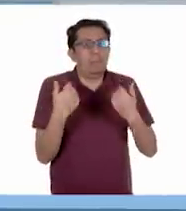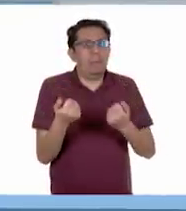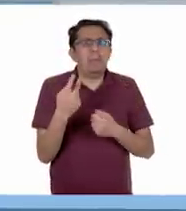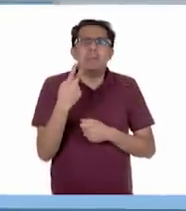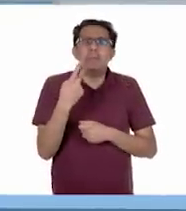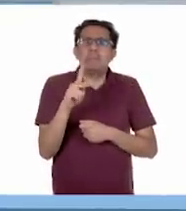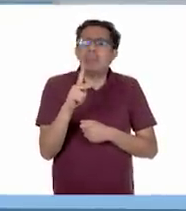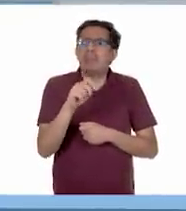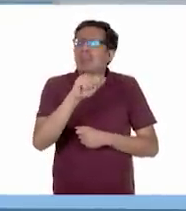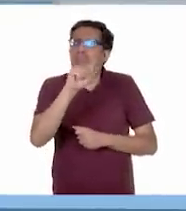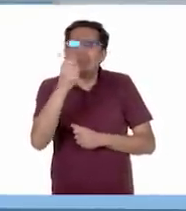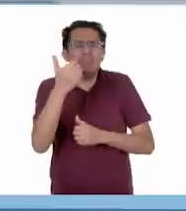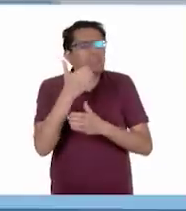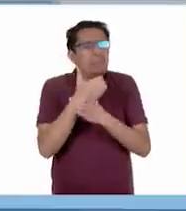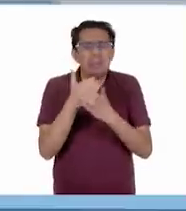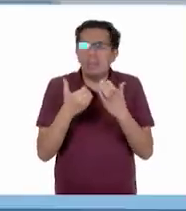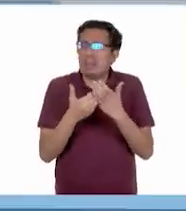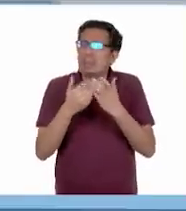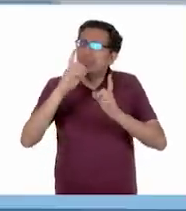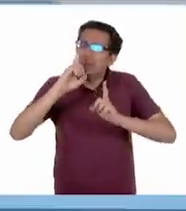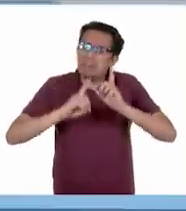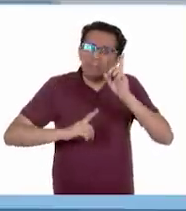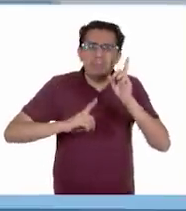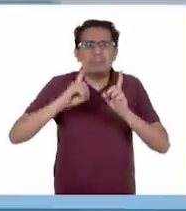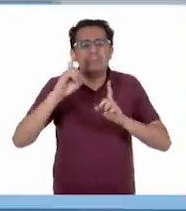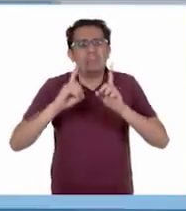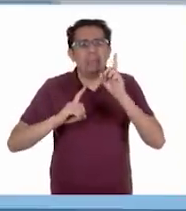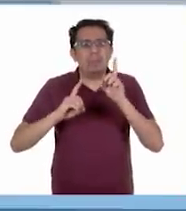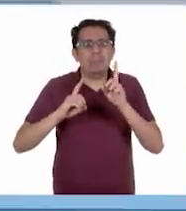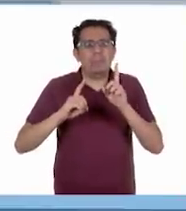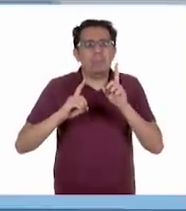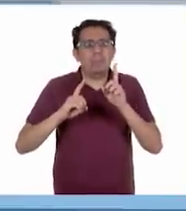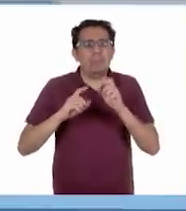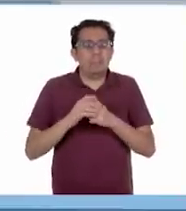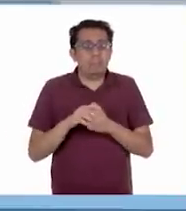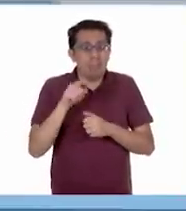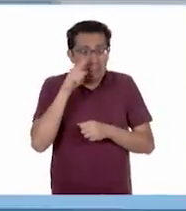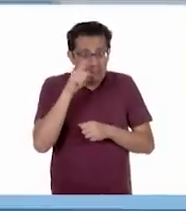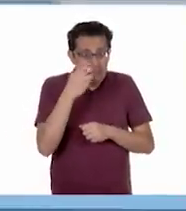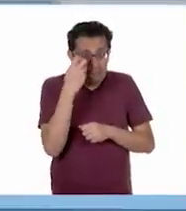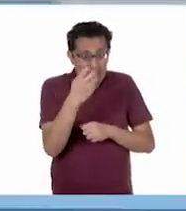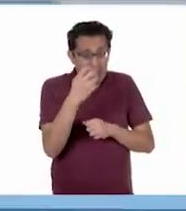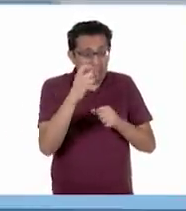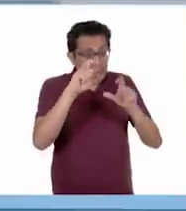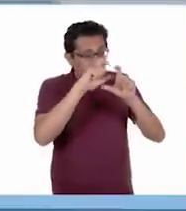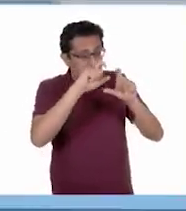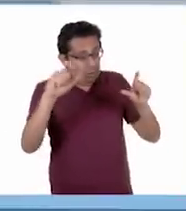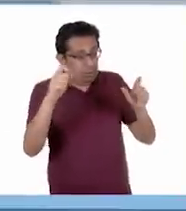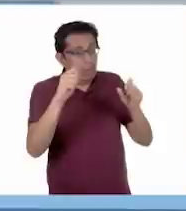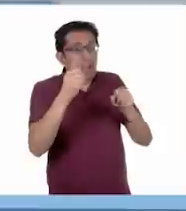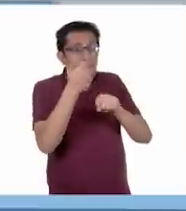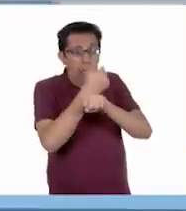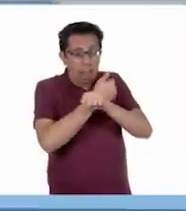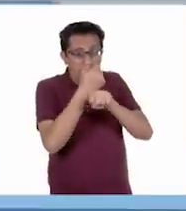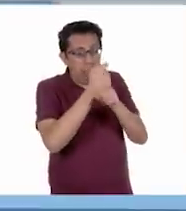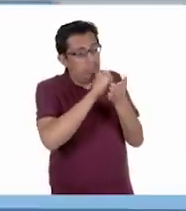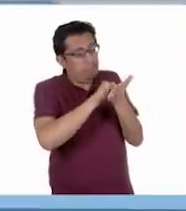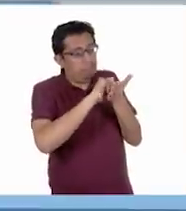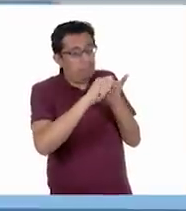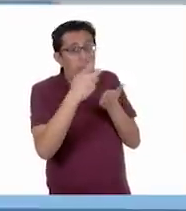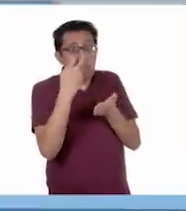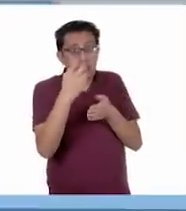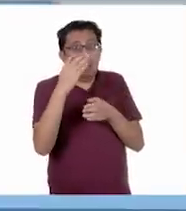que todavía no me queda muy claro. A ver. Si lo que está en amarillo es la idea clave de la